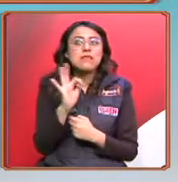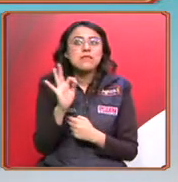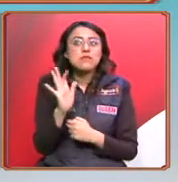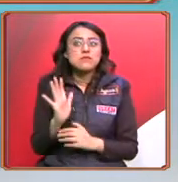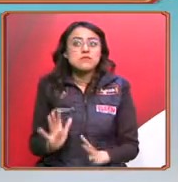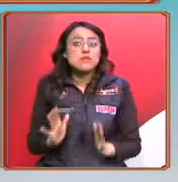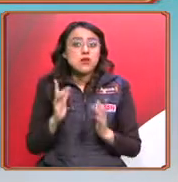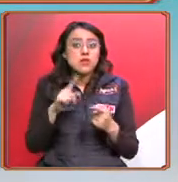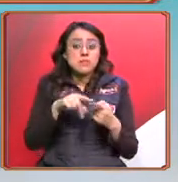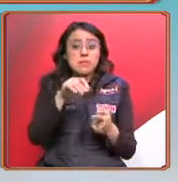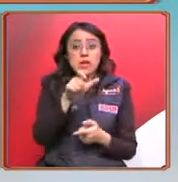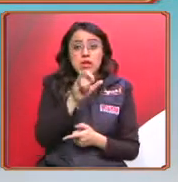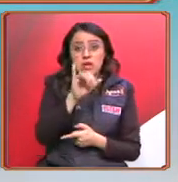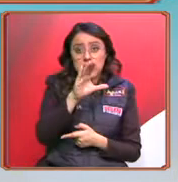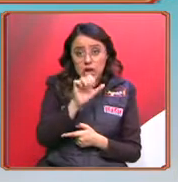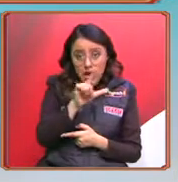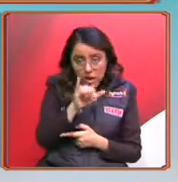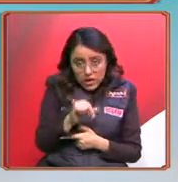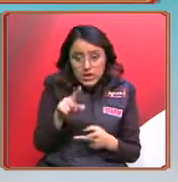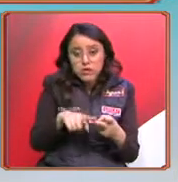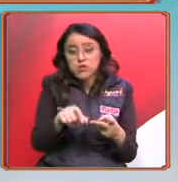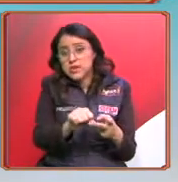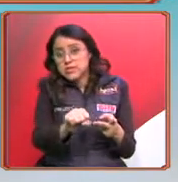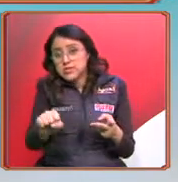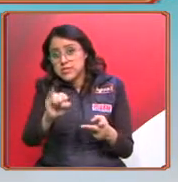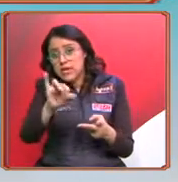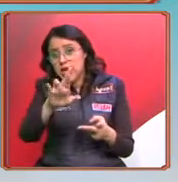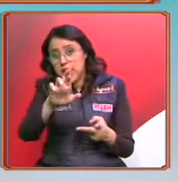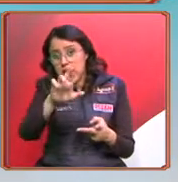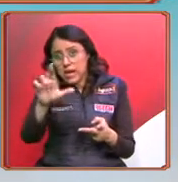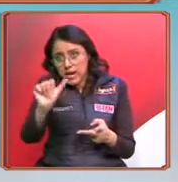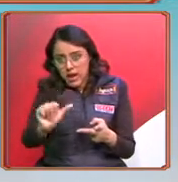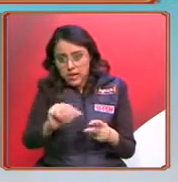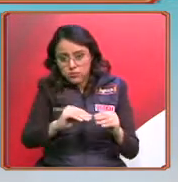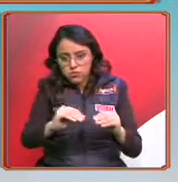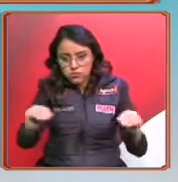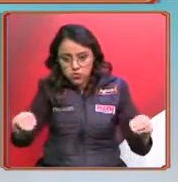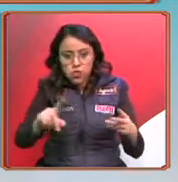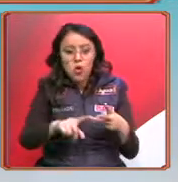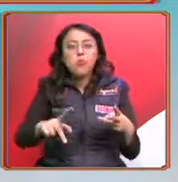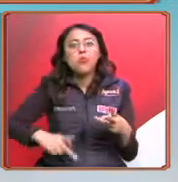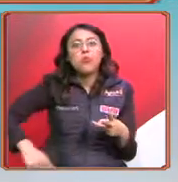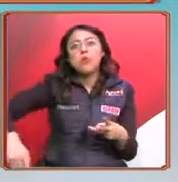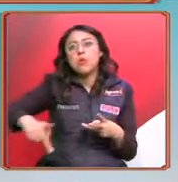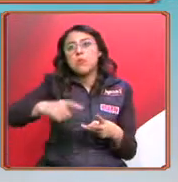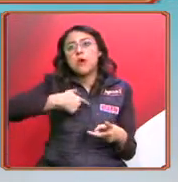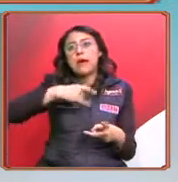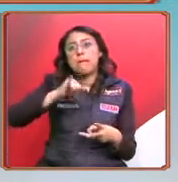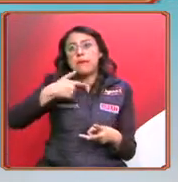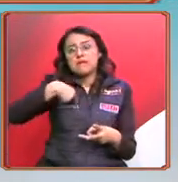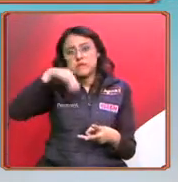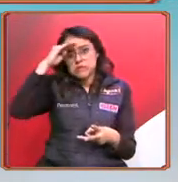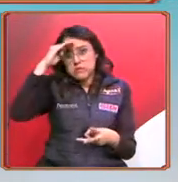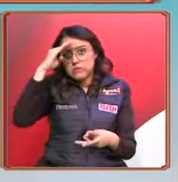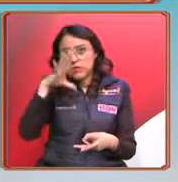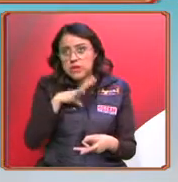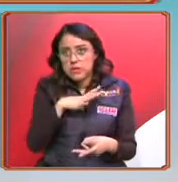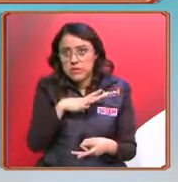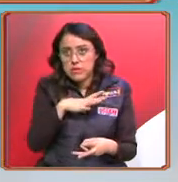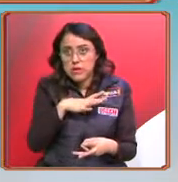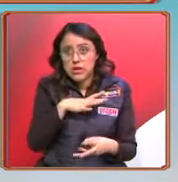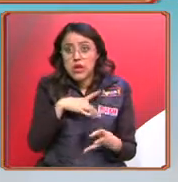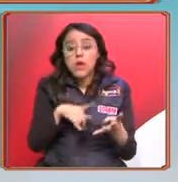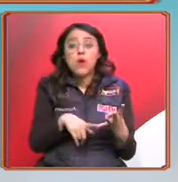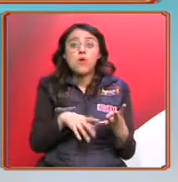llega a Mexicali, con suerte llega a una sierra, con suerte llega a un pueblo que ni sabíamos de su existencia,